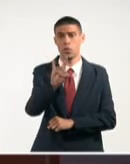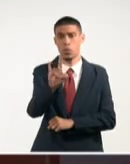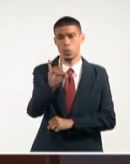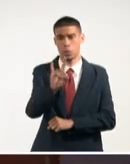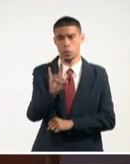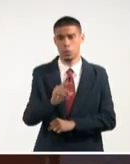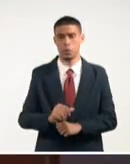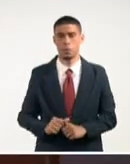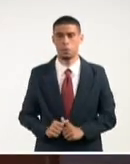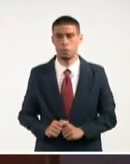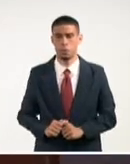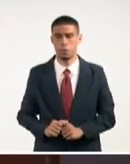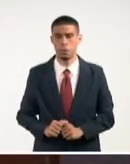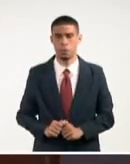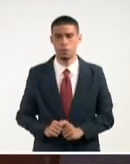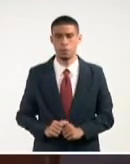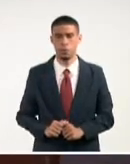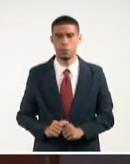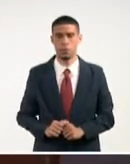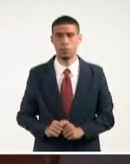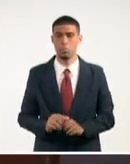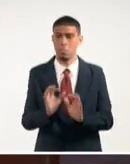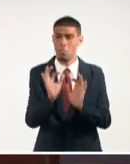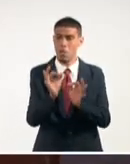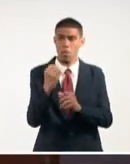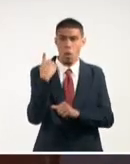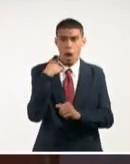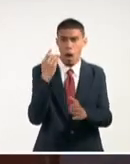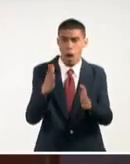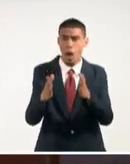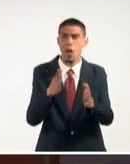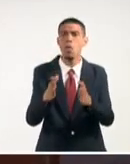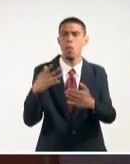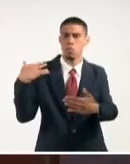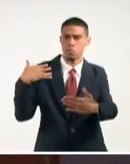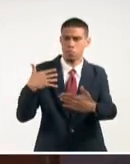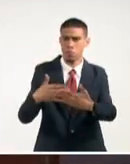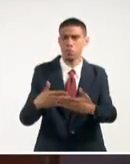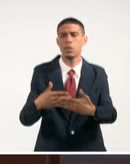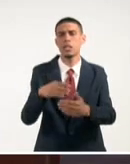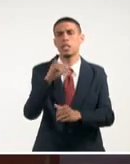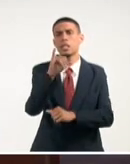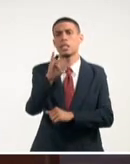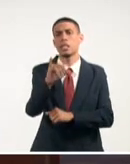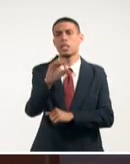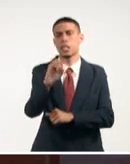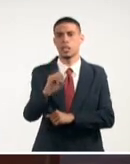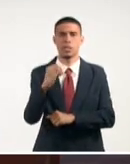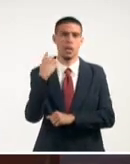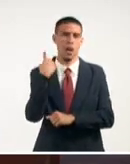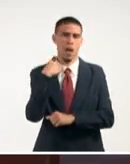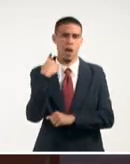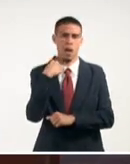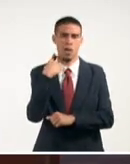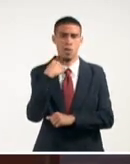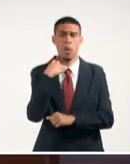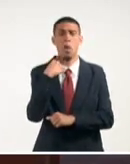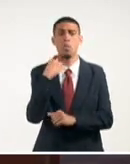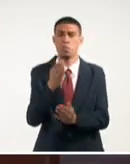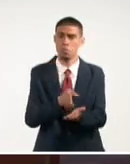1899. Por tanto, duró exactamente 60 años su